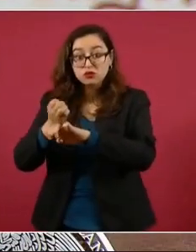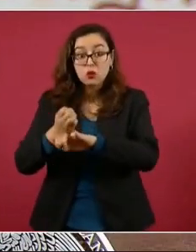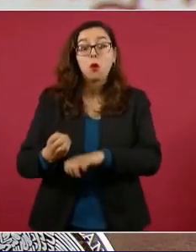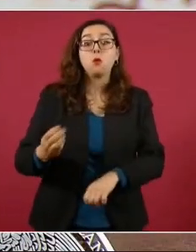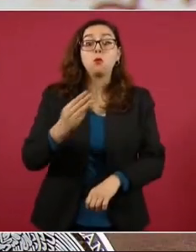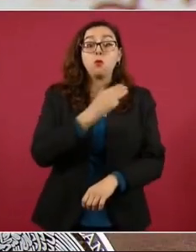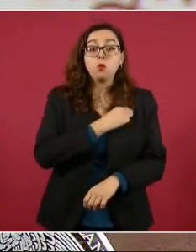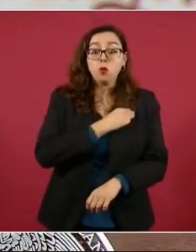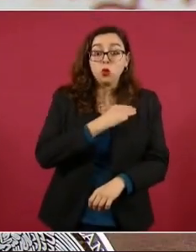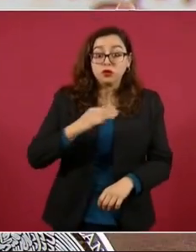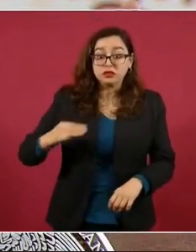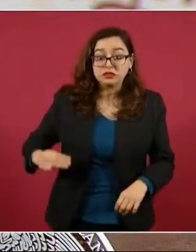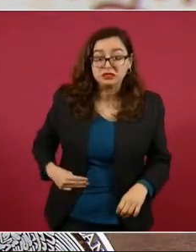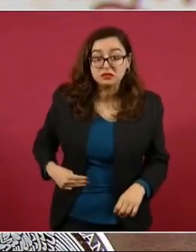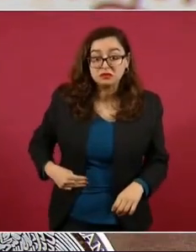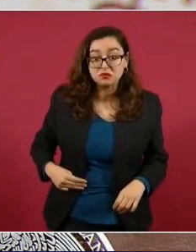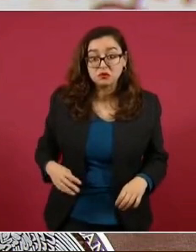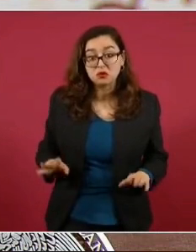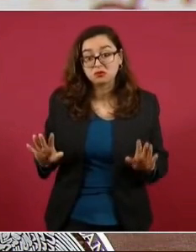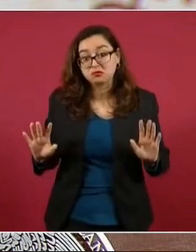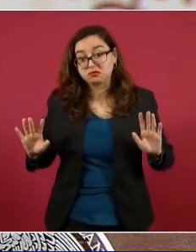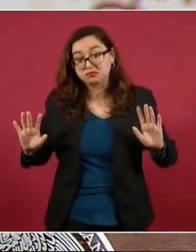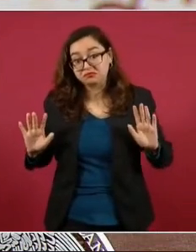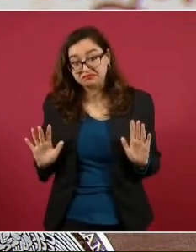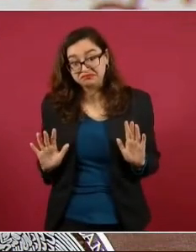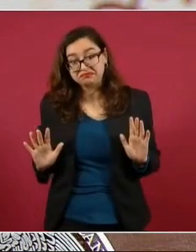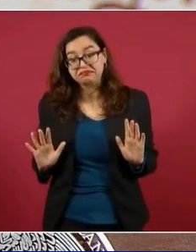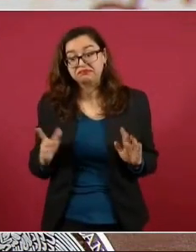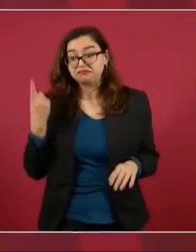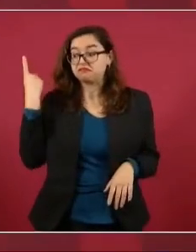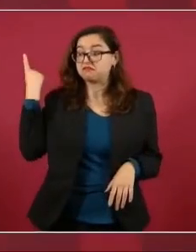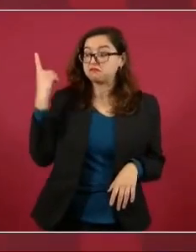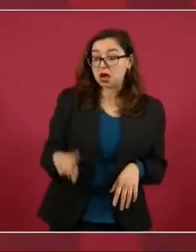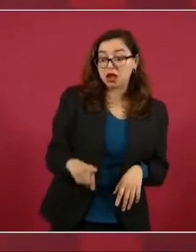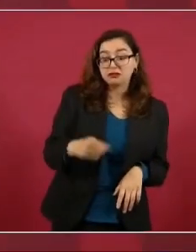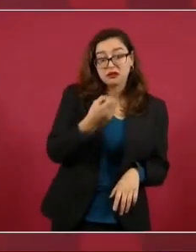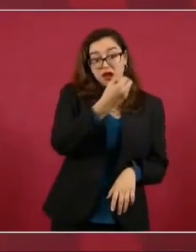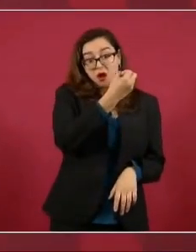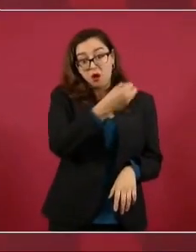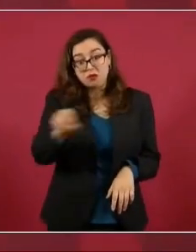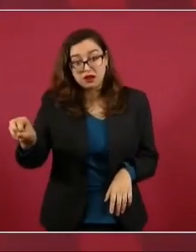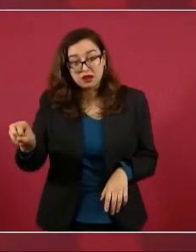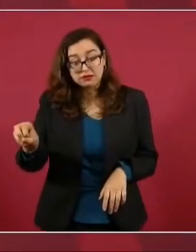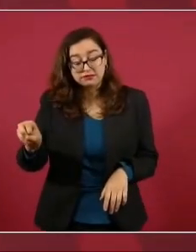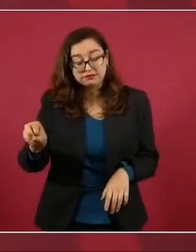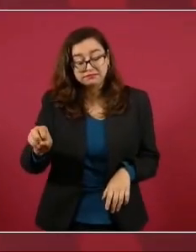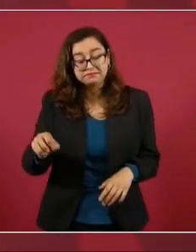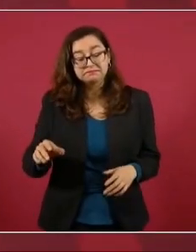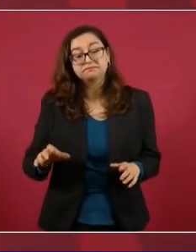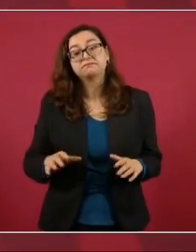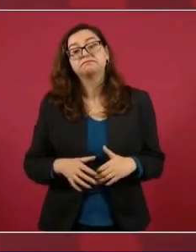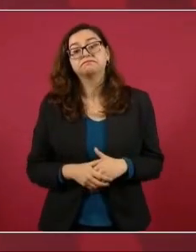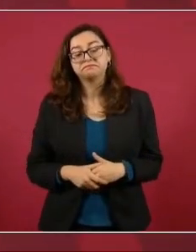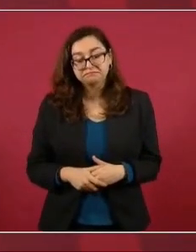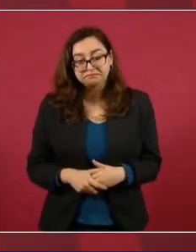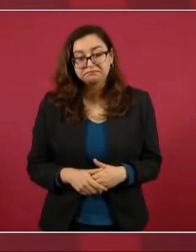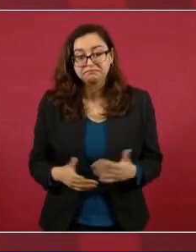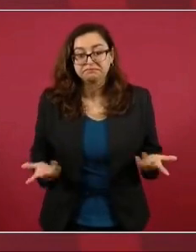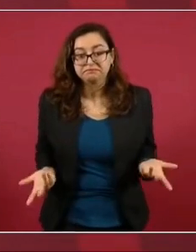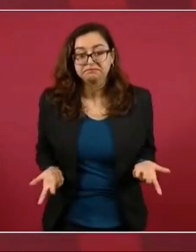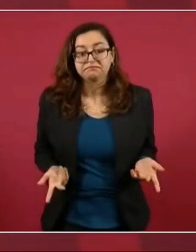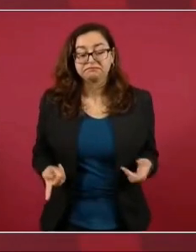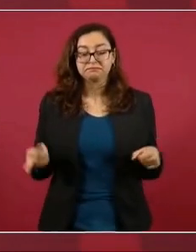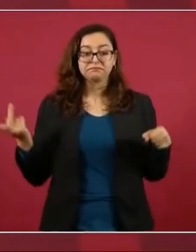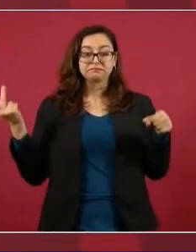decidieron establecer que el cubrebocas fuera obligatorio. Lo que estamos viendo hoy es que algunos de estos